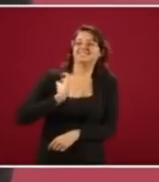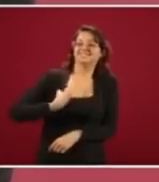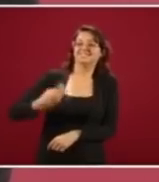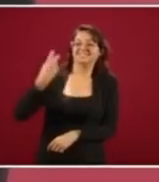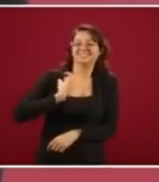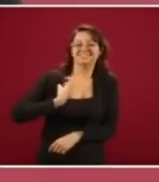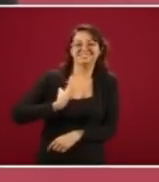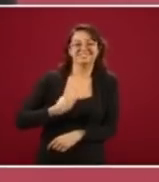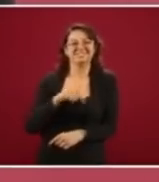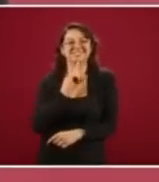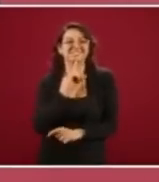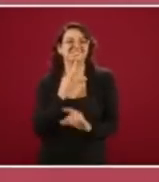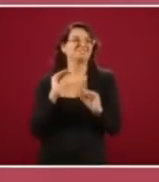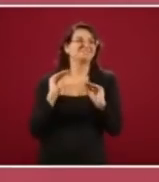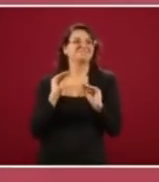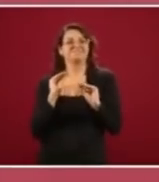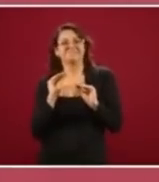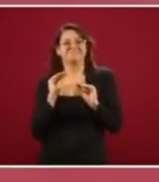Si así